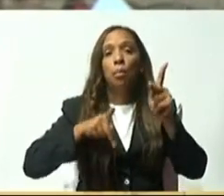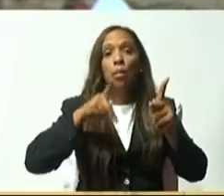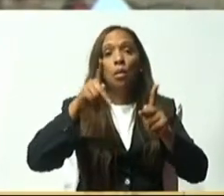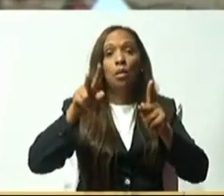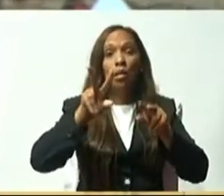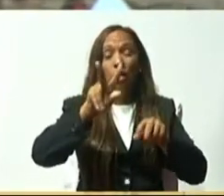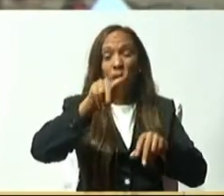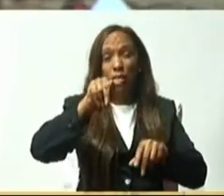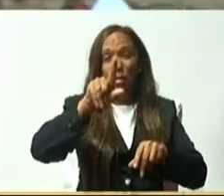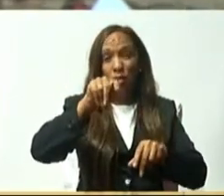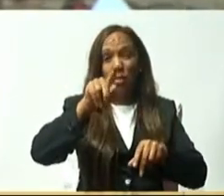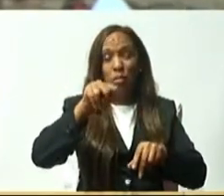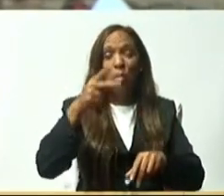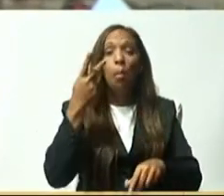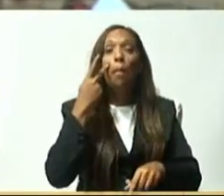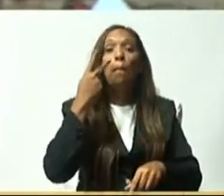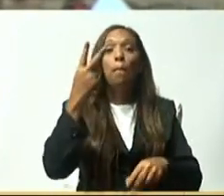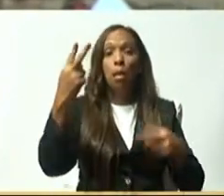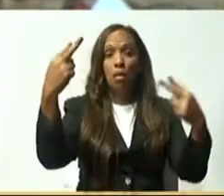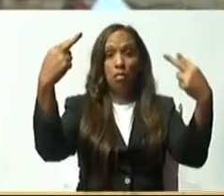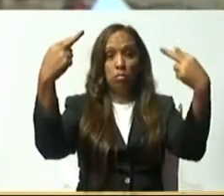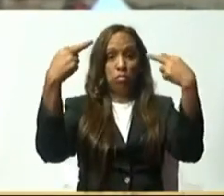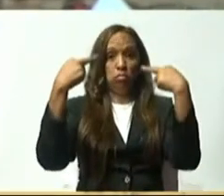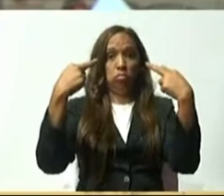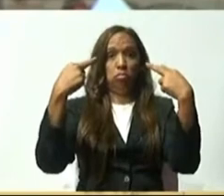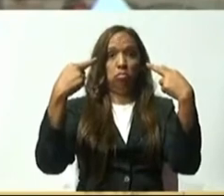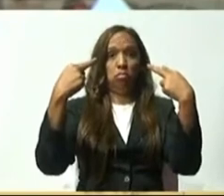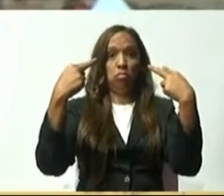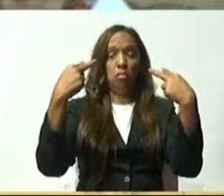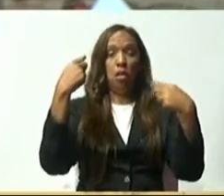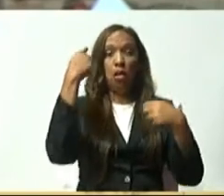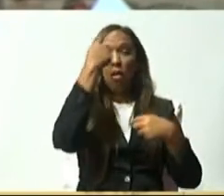con relación a lo que está aconteciendo en nuestro país.